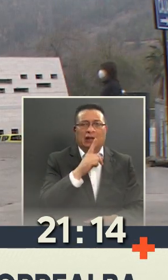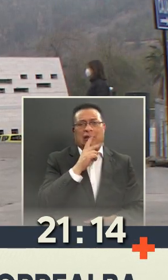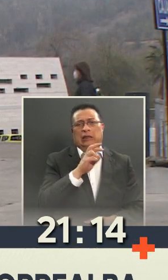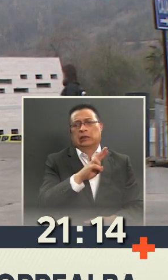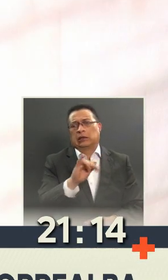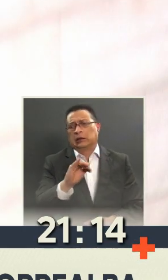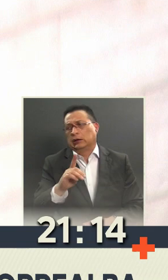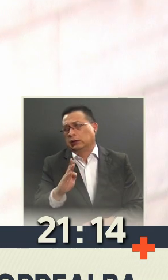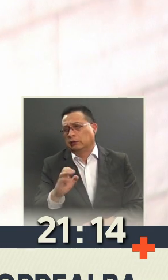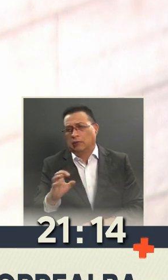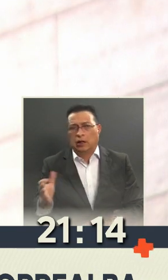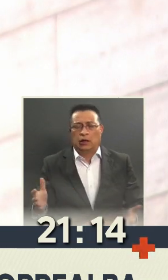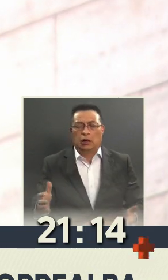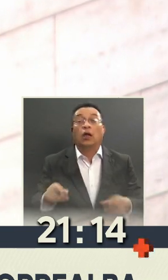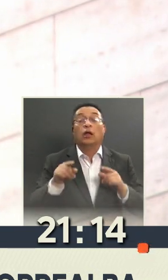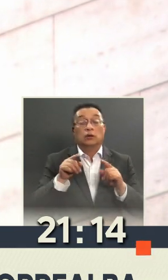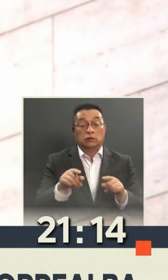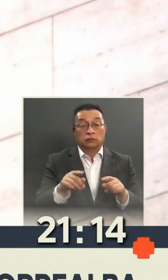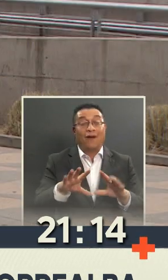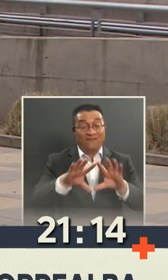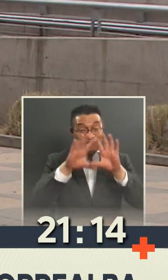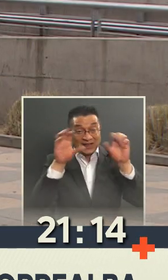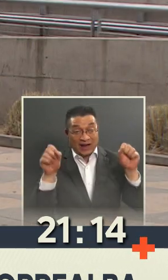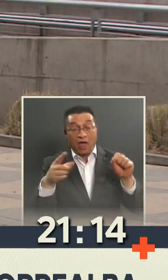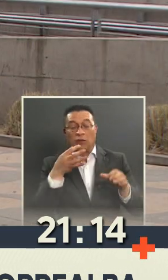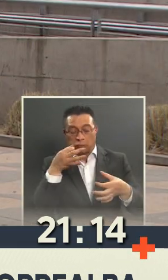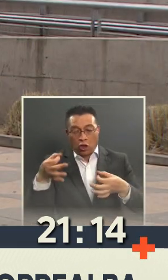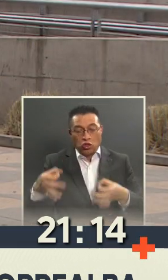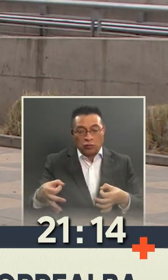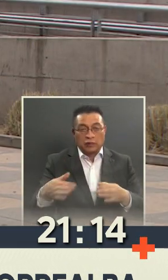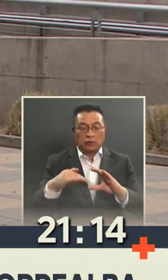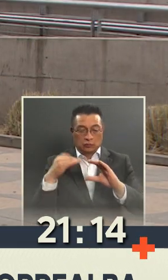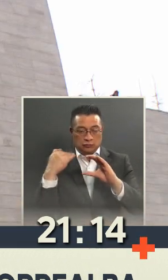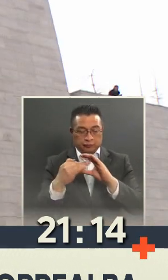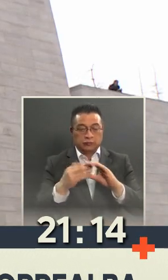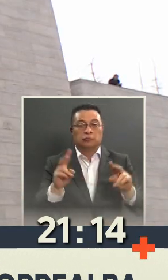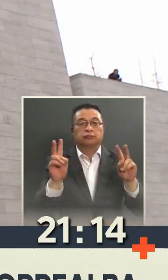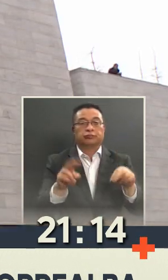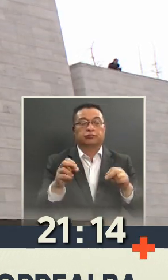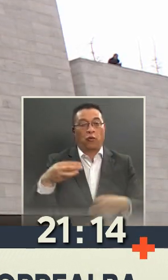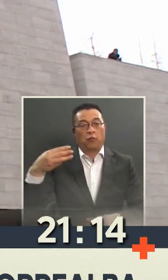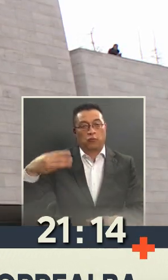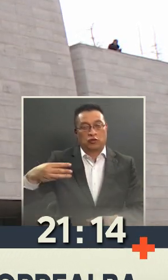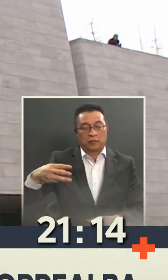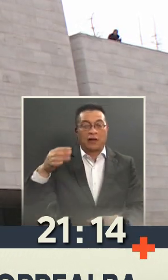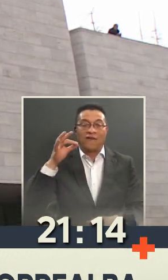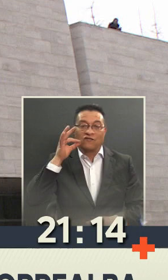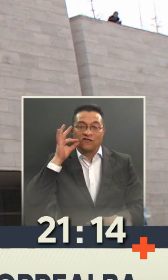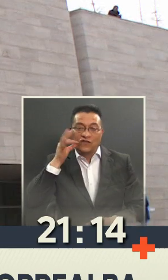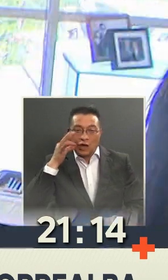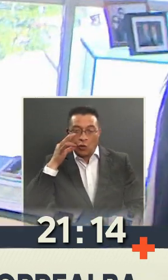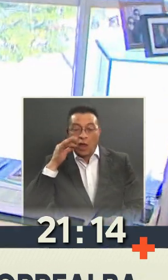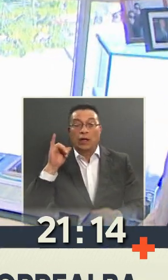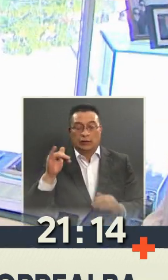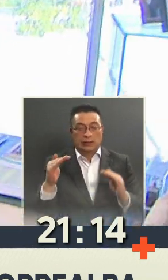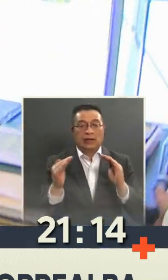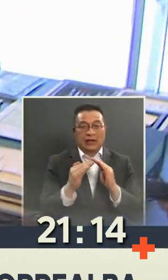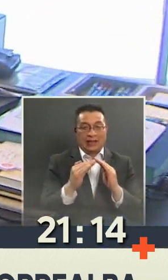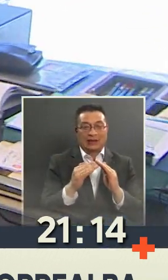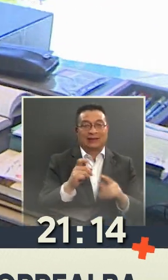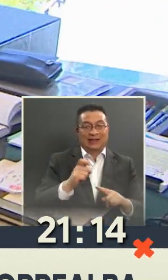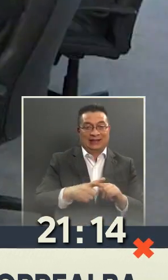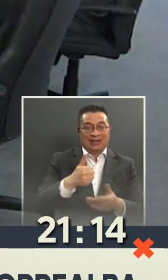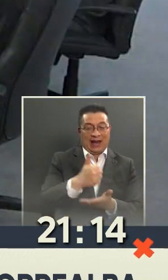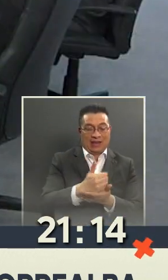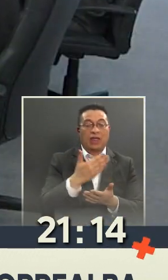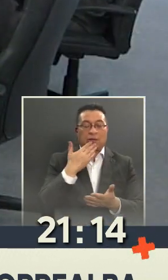medidas adoptadas por la fiscalía fue requisar documentos y correos electrónicos en el municipio de Vitacura y en el domicilio del exalcalde. En